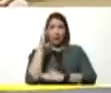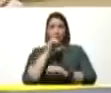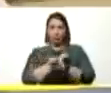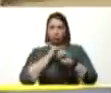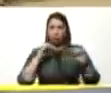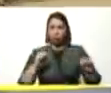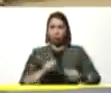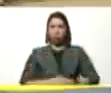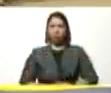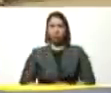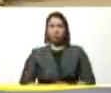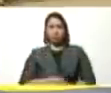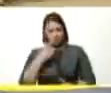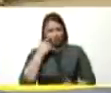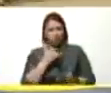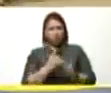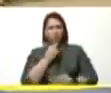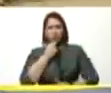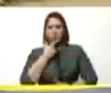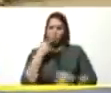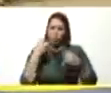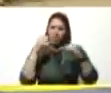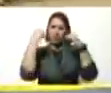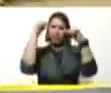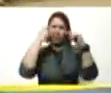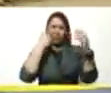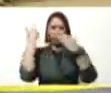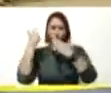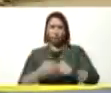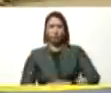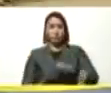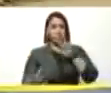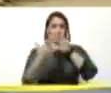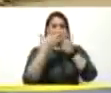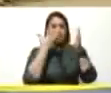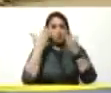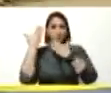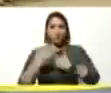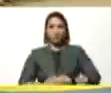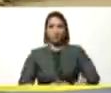temprano. Miren qué bonito estos apartamentos. Adelante, Adolfo Pereira.